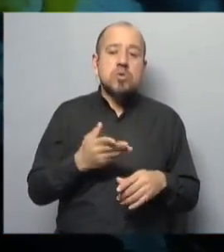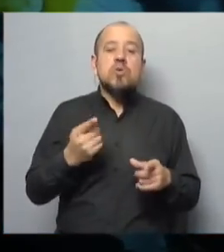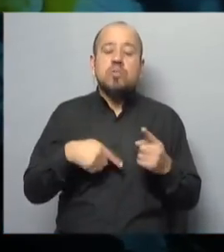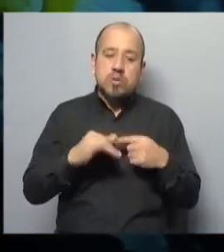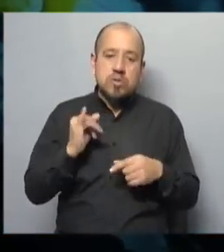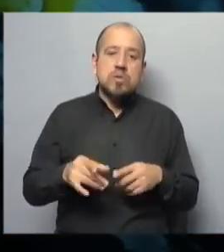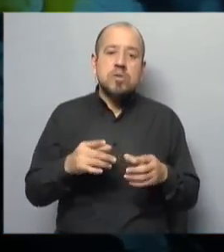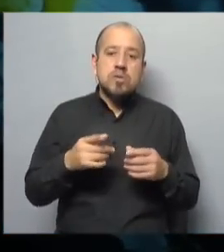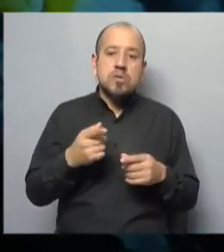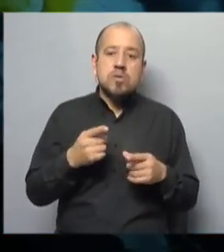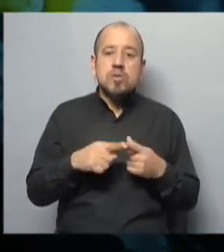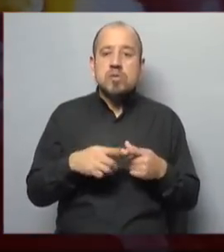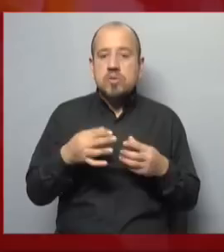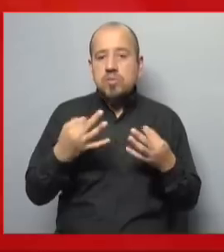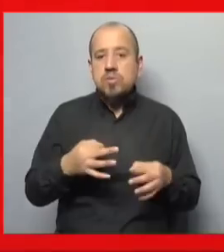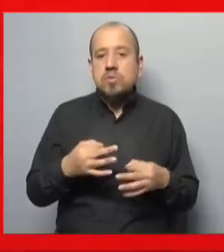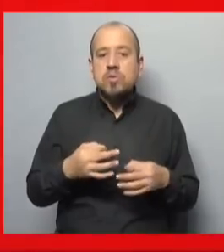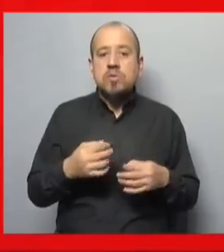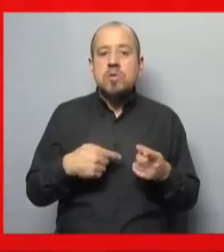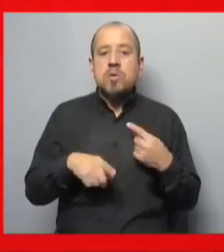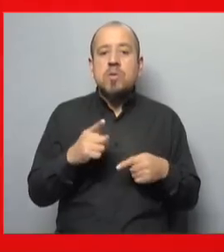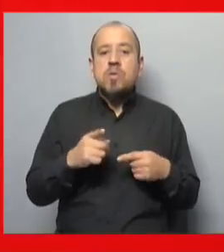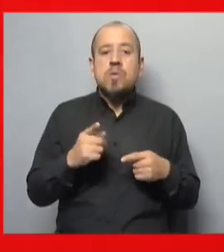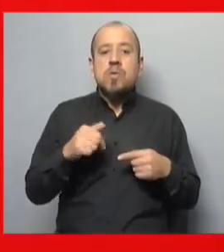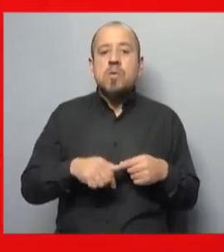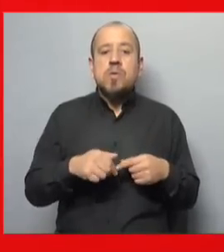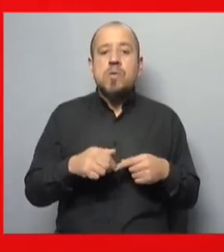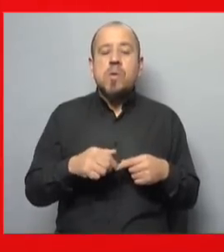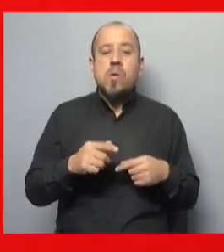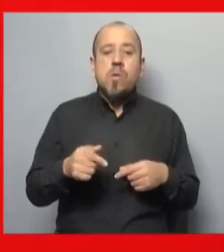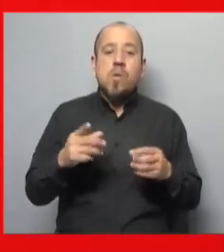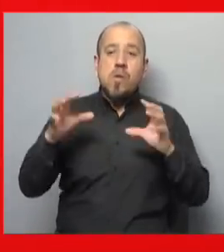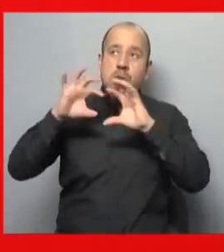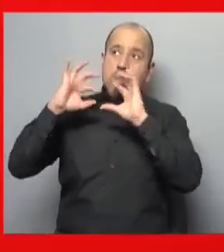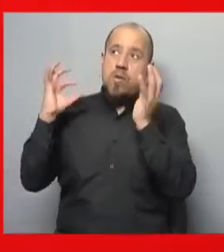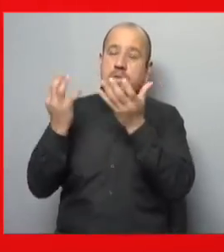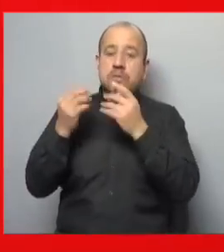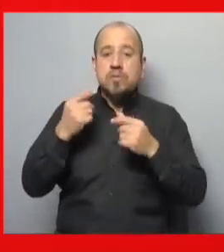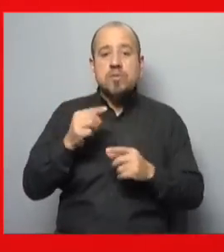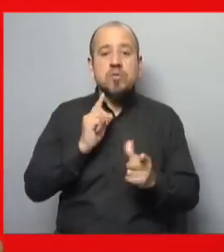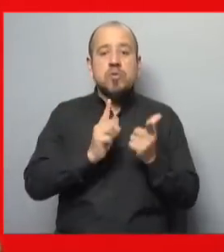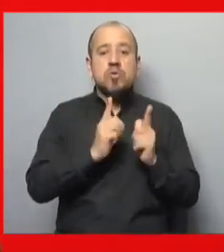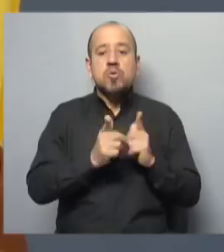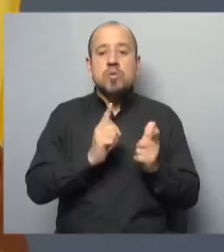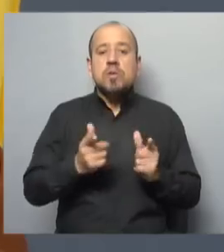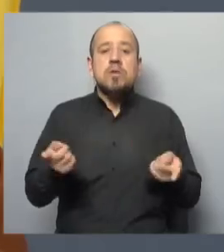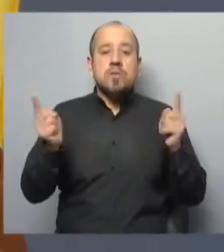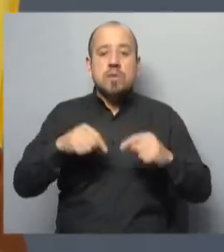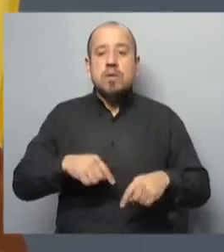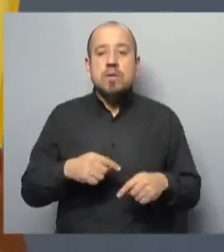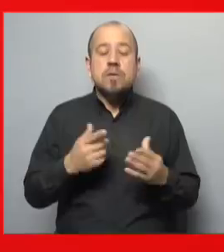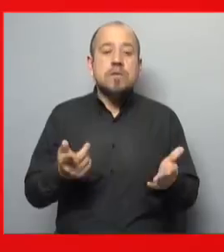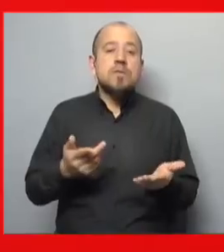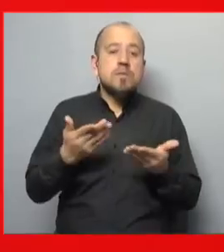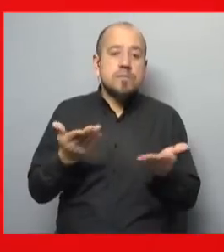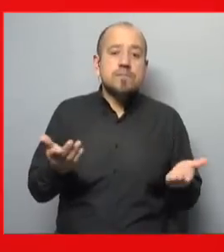seguro ese es un aspecto desde el punto de vista de la llegada de un icono del fútbol mundial más hace que ese uruguayo es país es fantástico después si mejor o